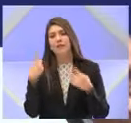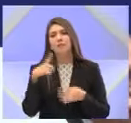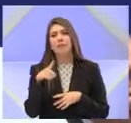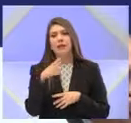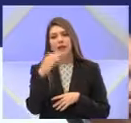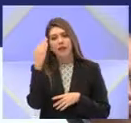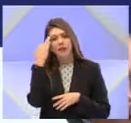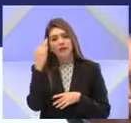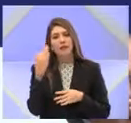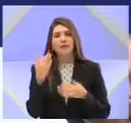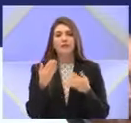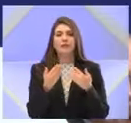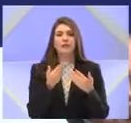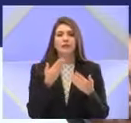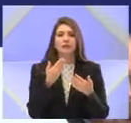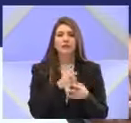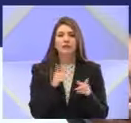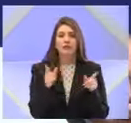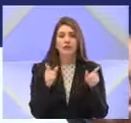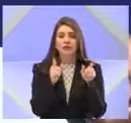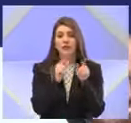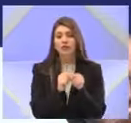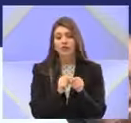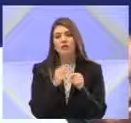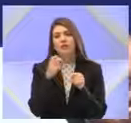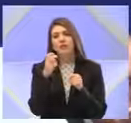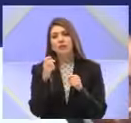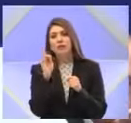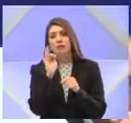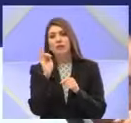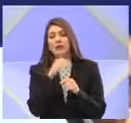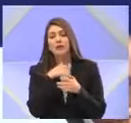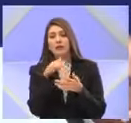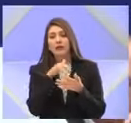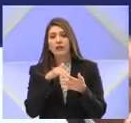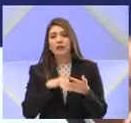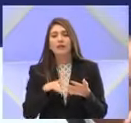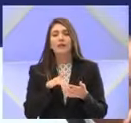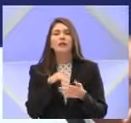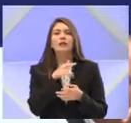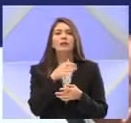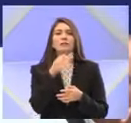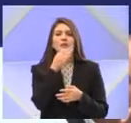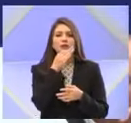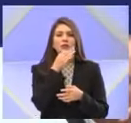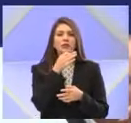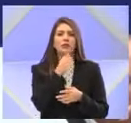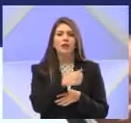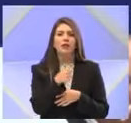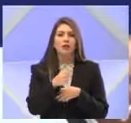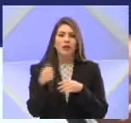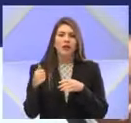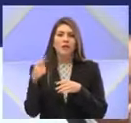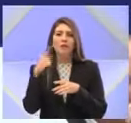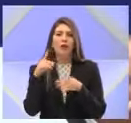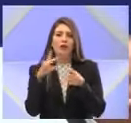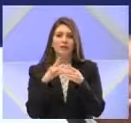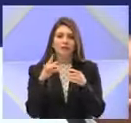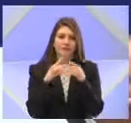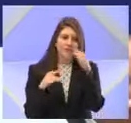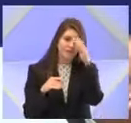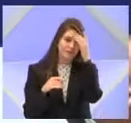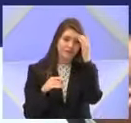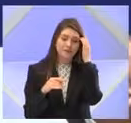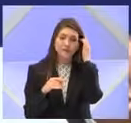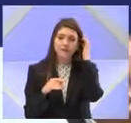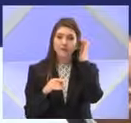limitado a 20 minutos y entonces si lo hubiéramos hecho iba a quedar unos cuantos minutos nada más para sus exposiciones estamos en